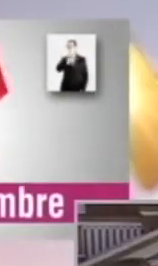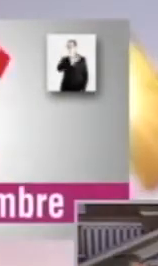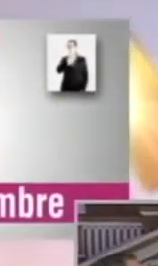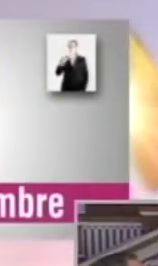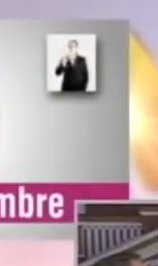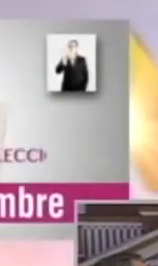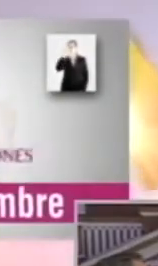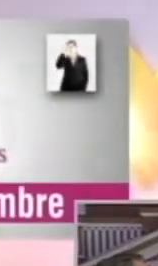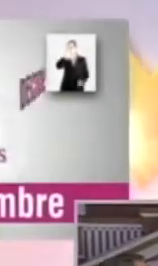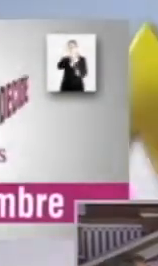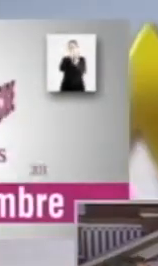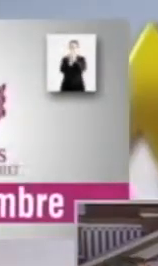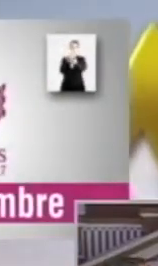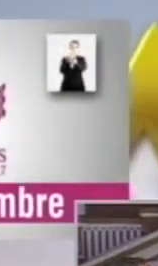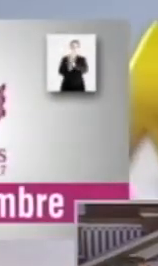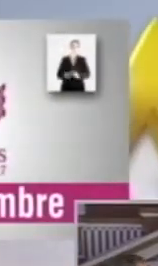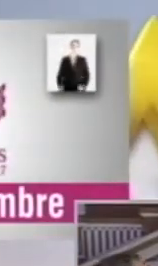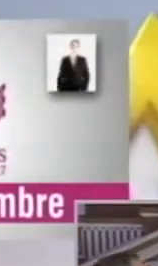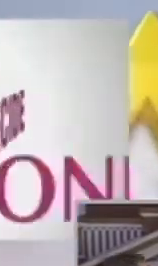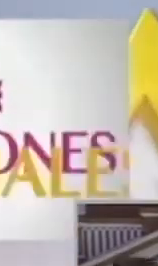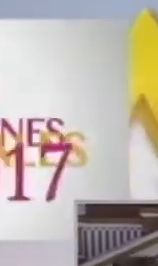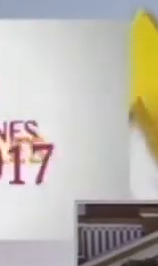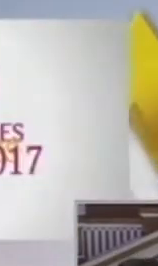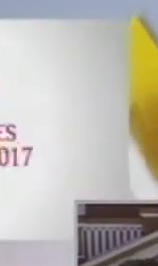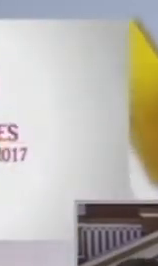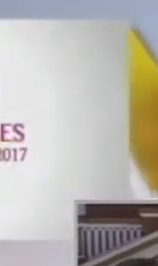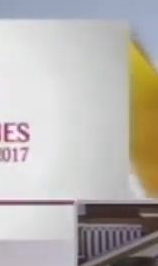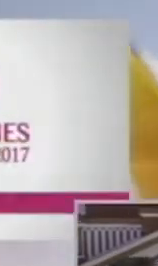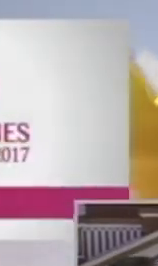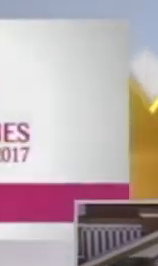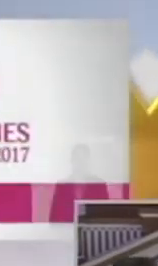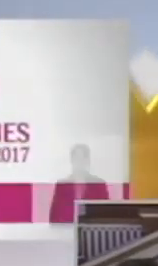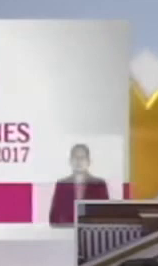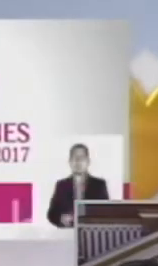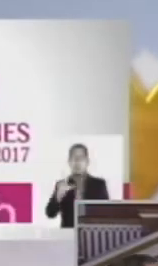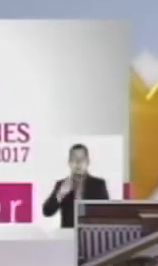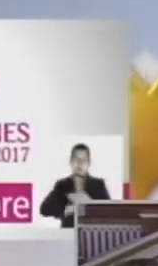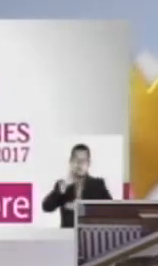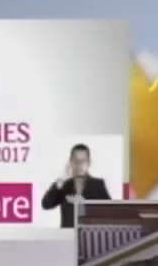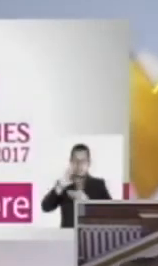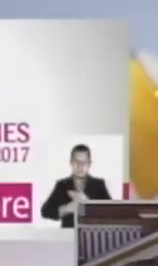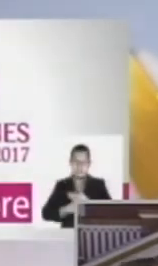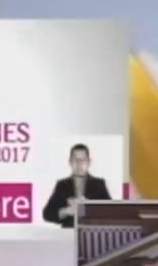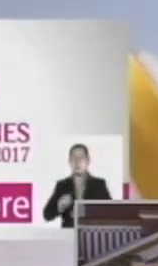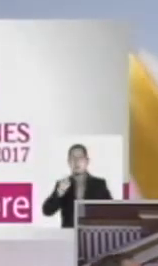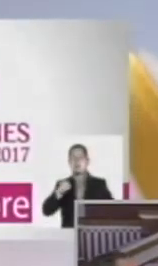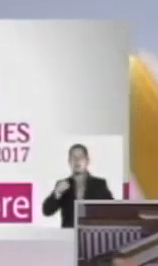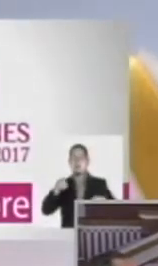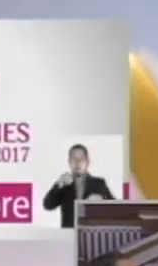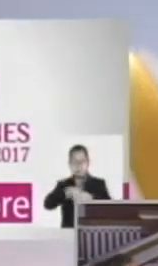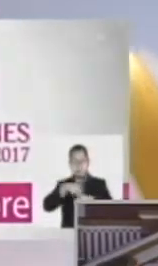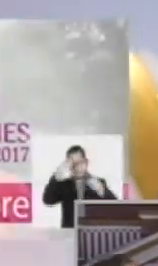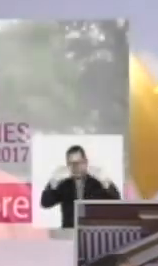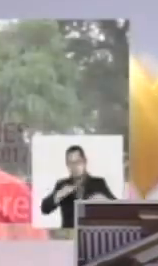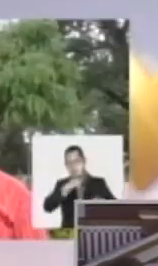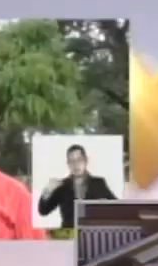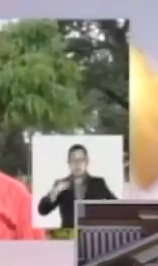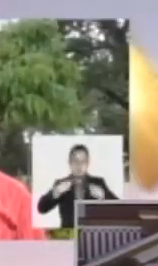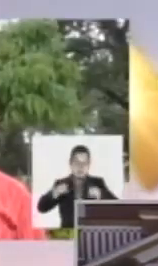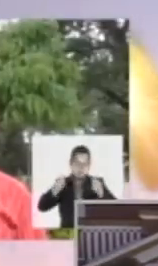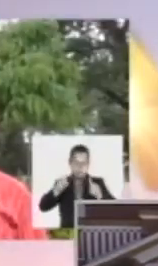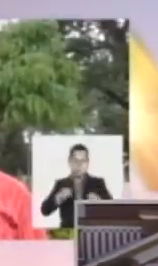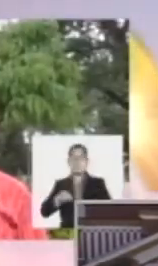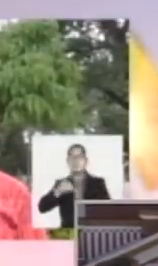el país, la sociedad, la comunidad, pese a que es una abstracción, ¿no? O sea, la gran mayoría de los habitantes,